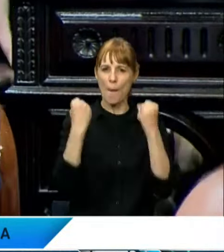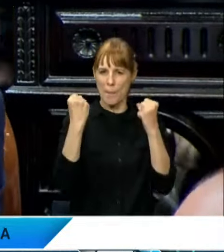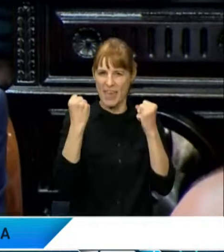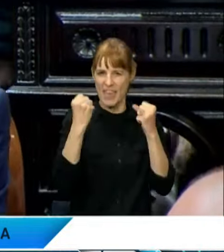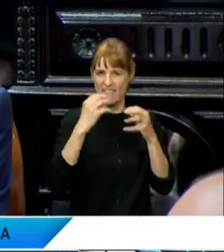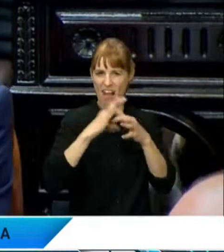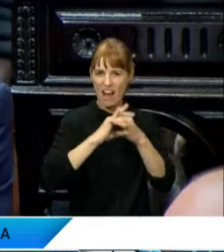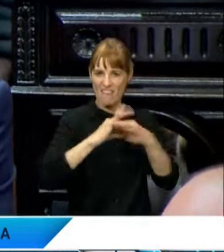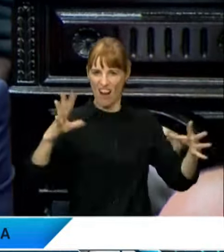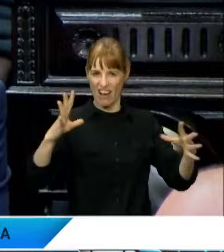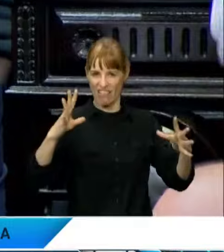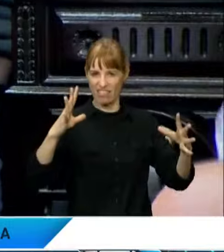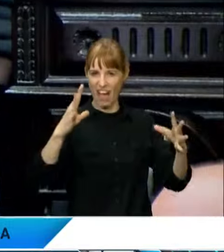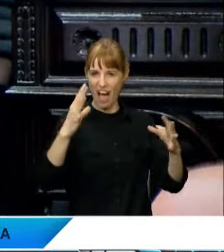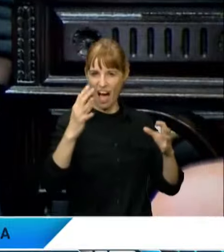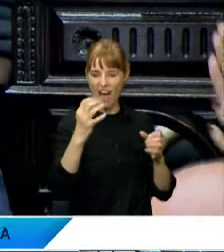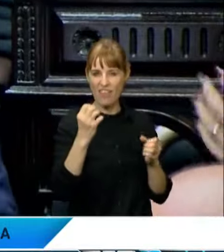carajo!